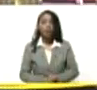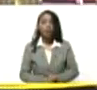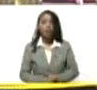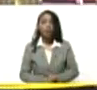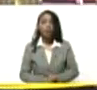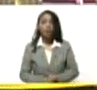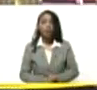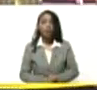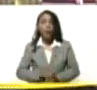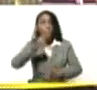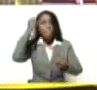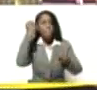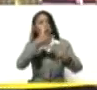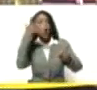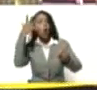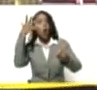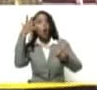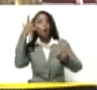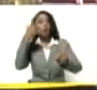El impacto